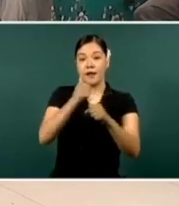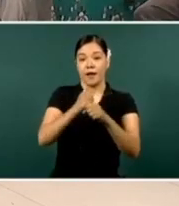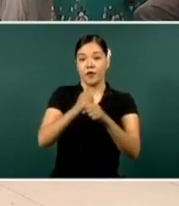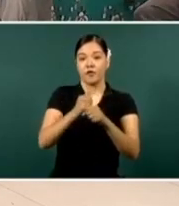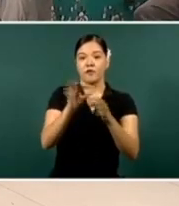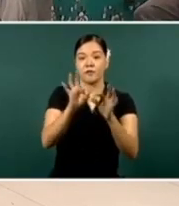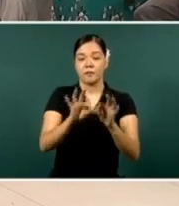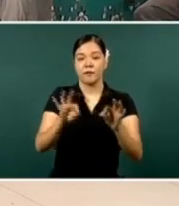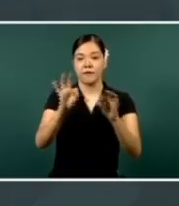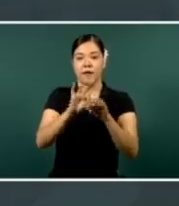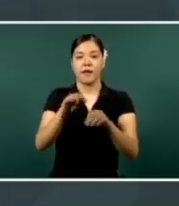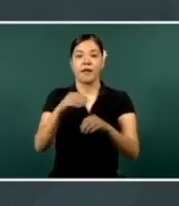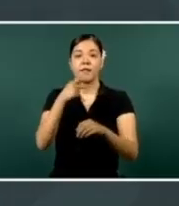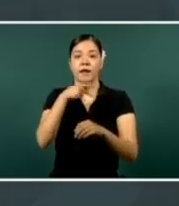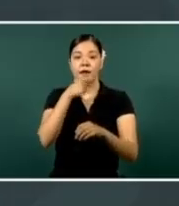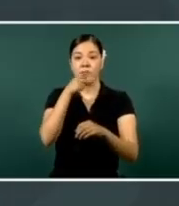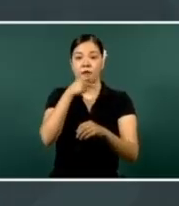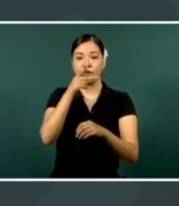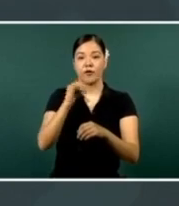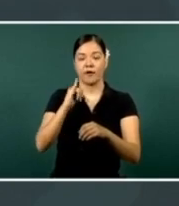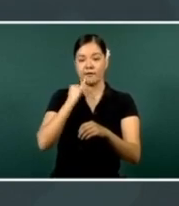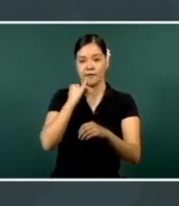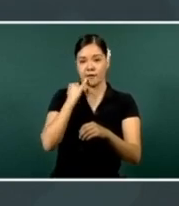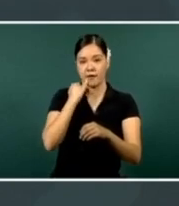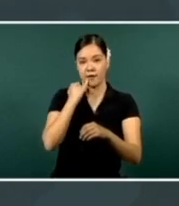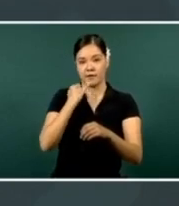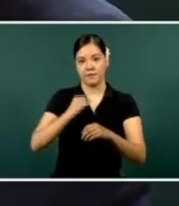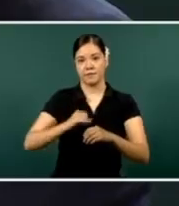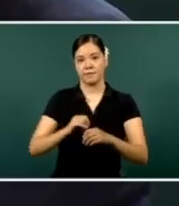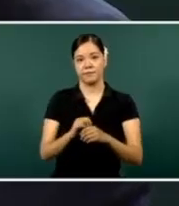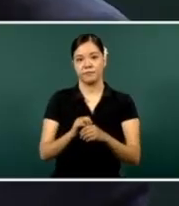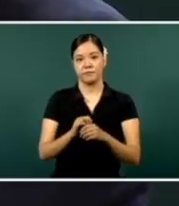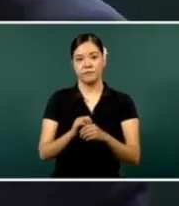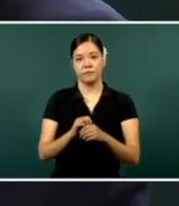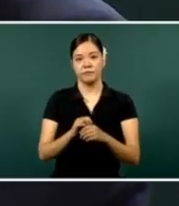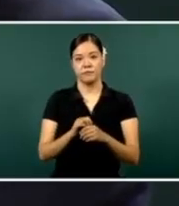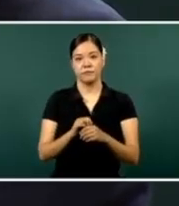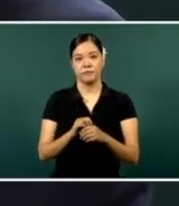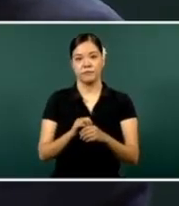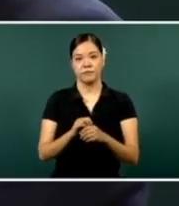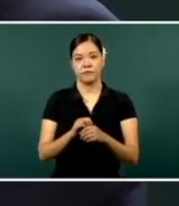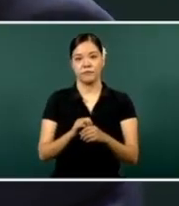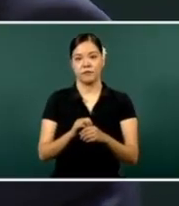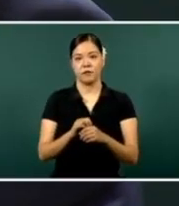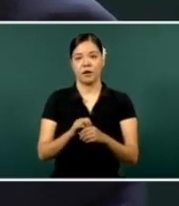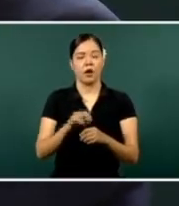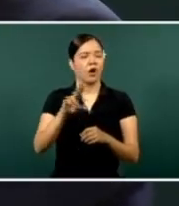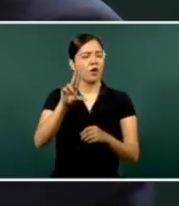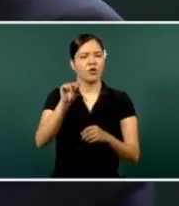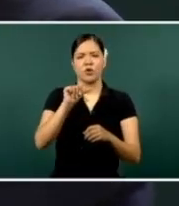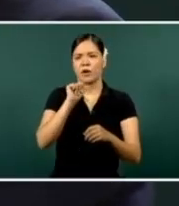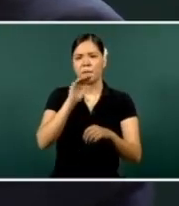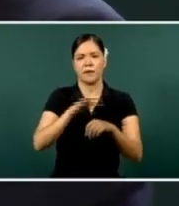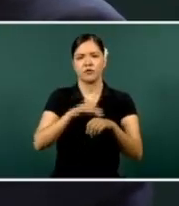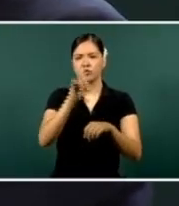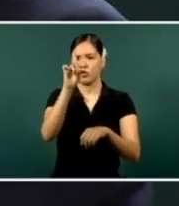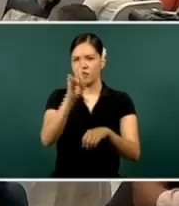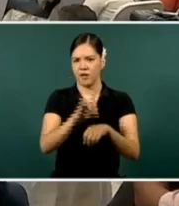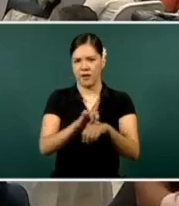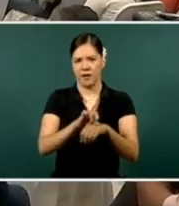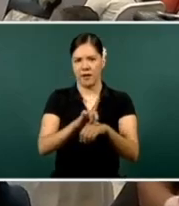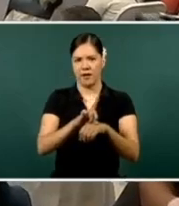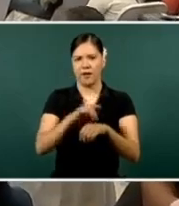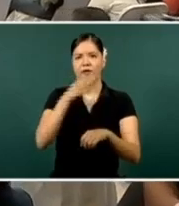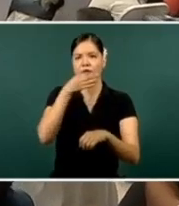política: por el bien de todos, primero los pobres. No es un solo día.